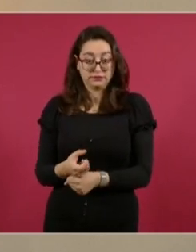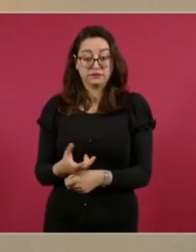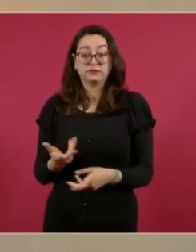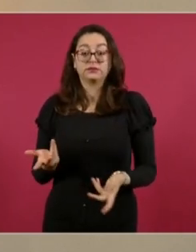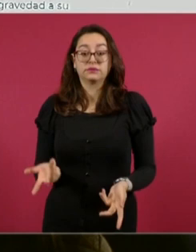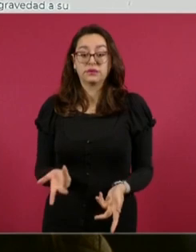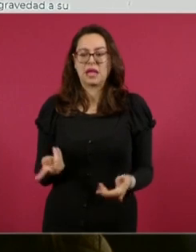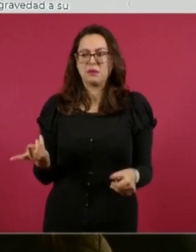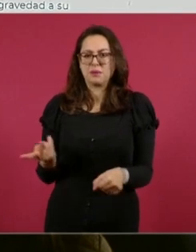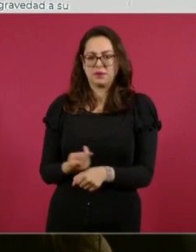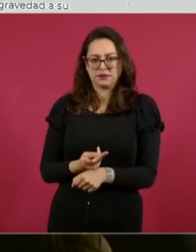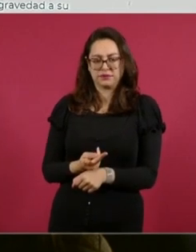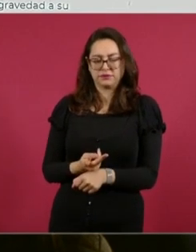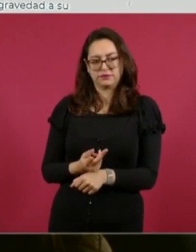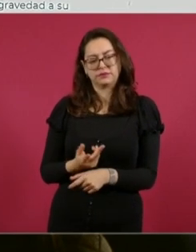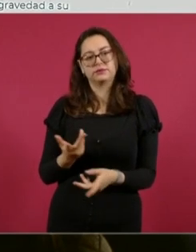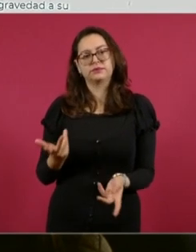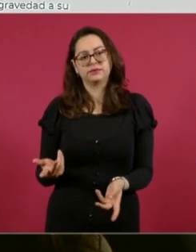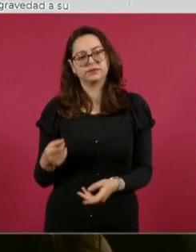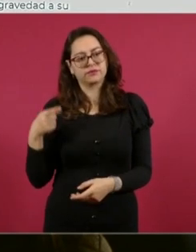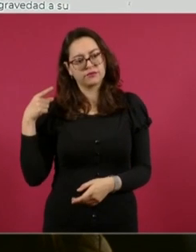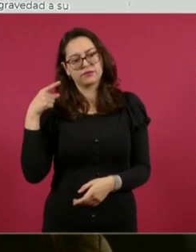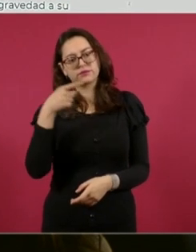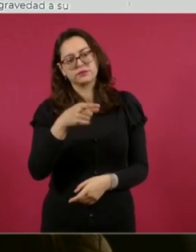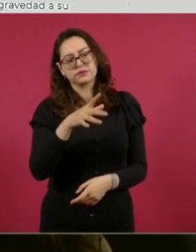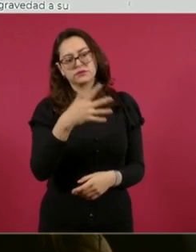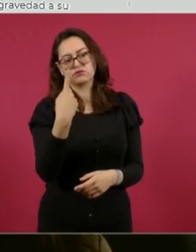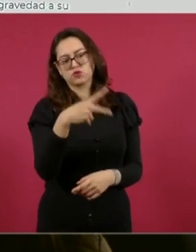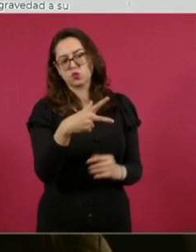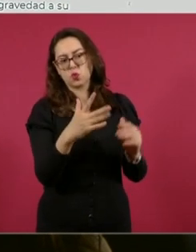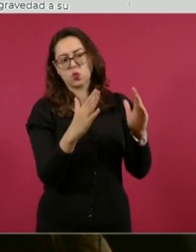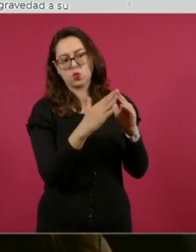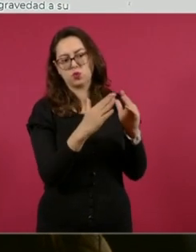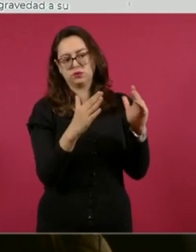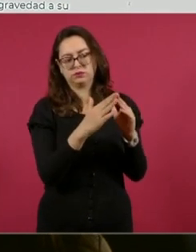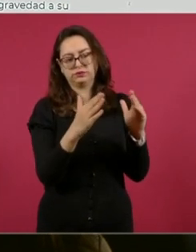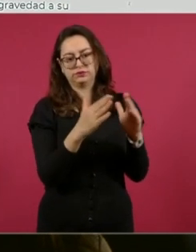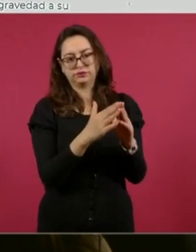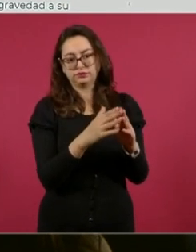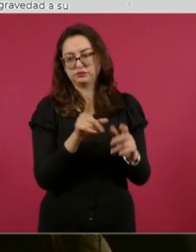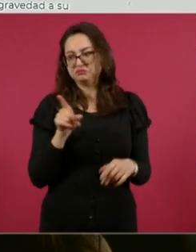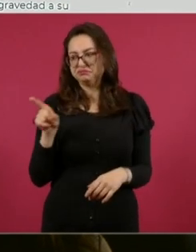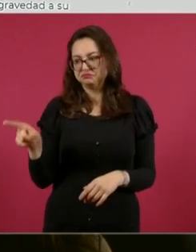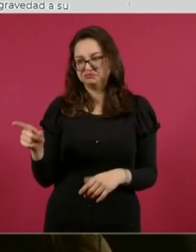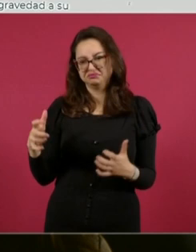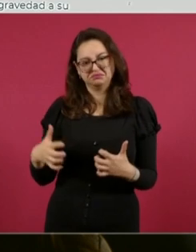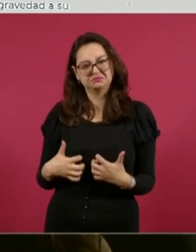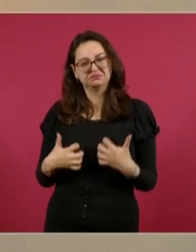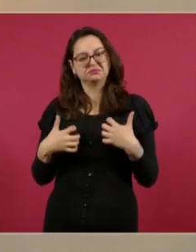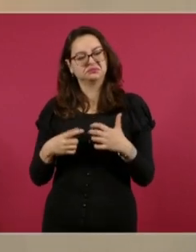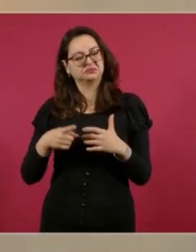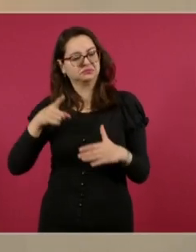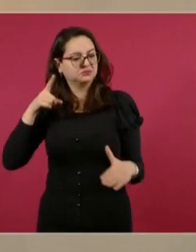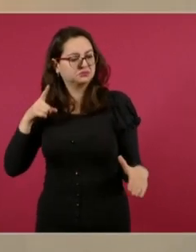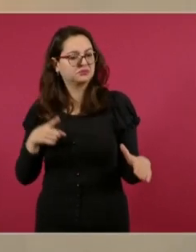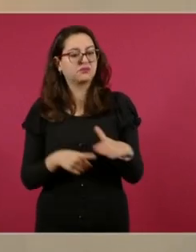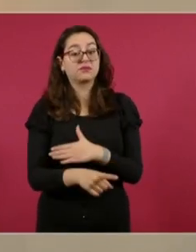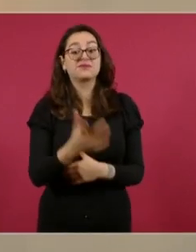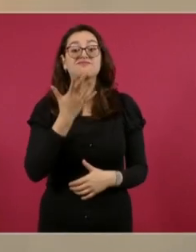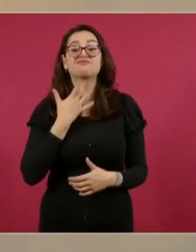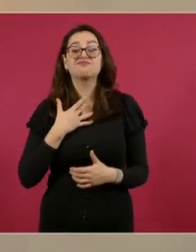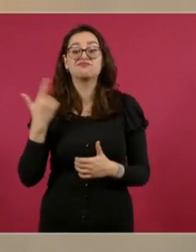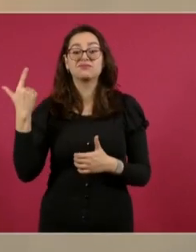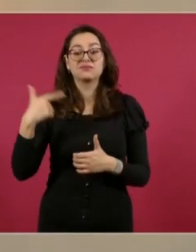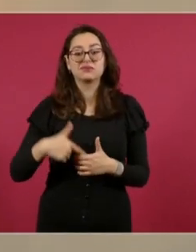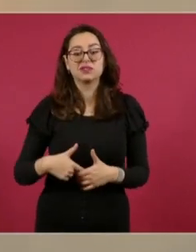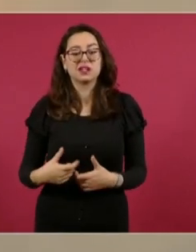domicilio en una colonia Justo Sierra, cuando Leonel arribó y roció de combustible, le prendió fuego a